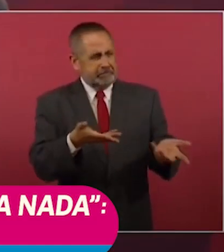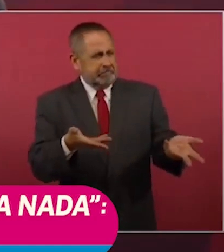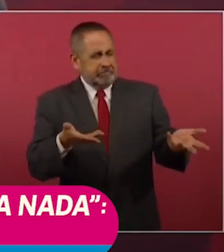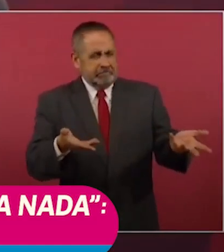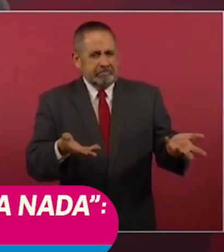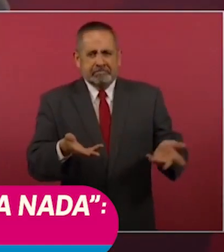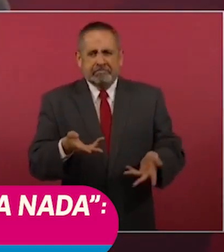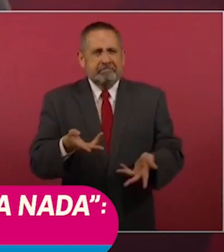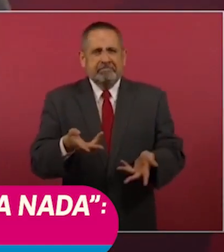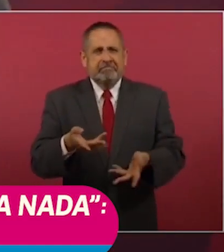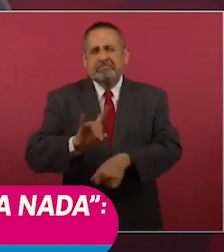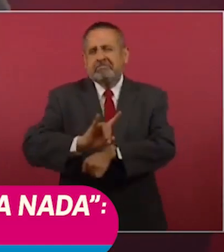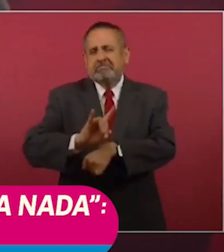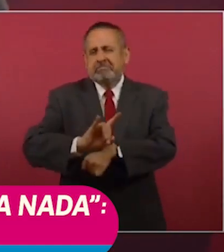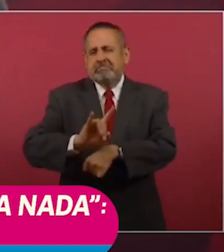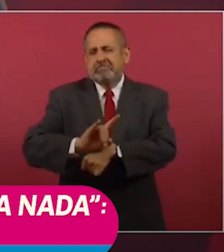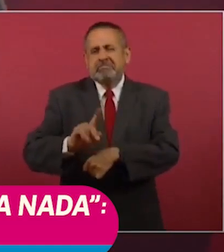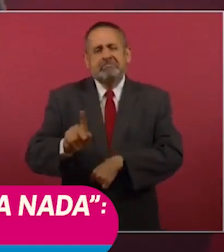simular